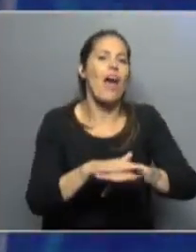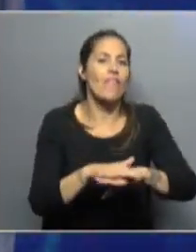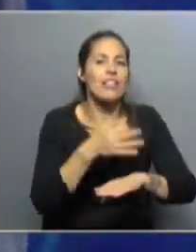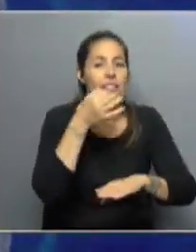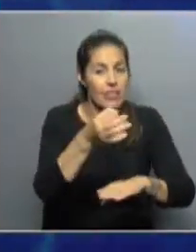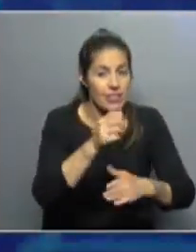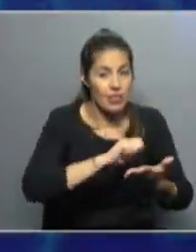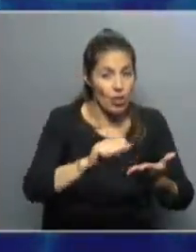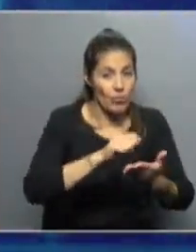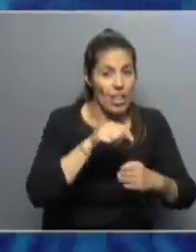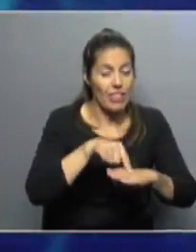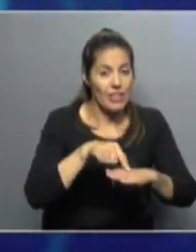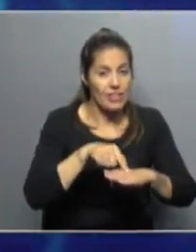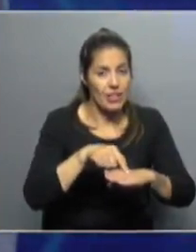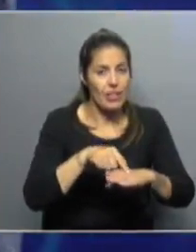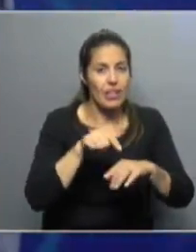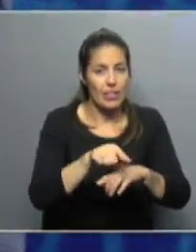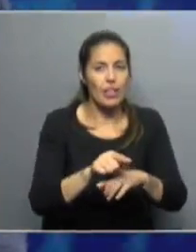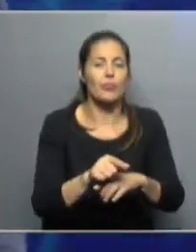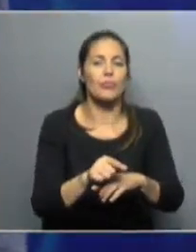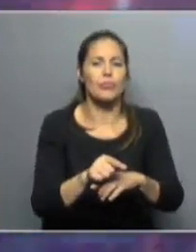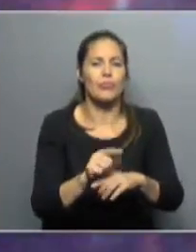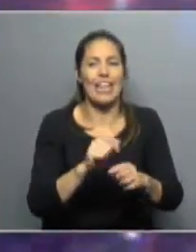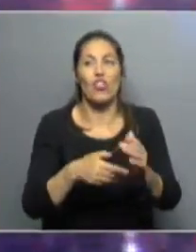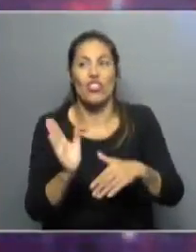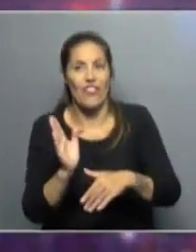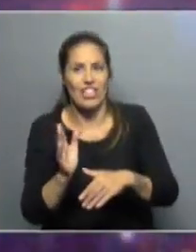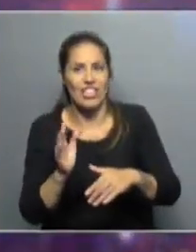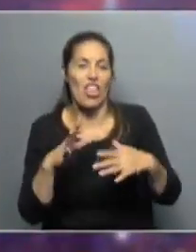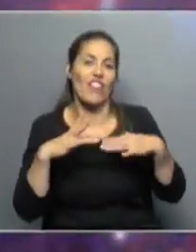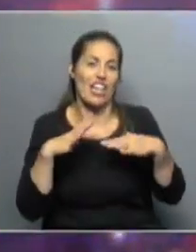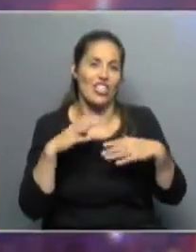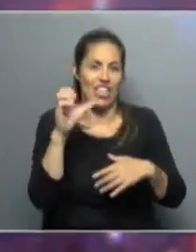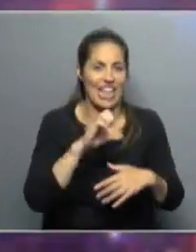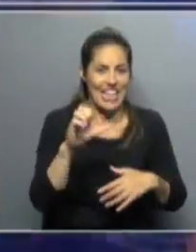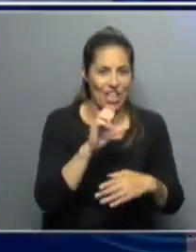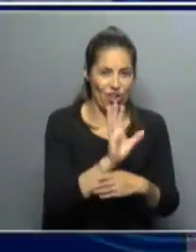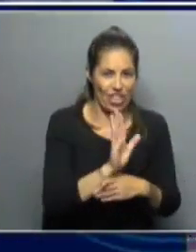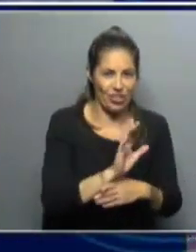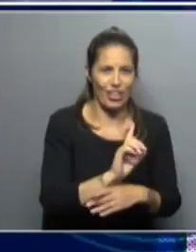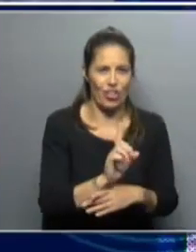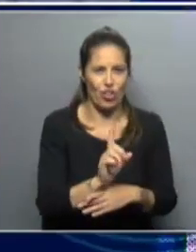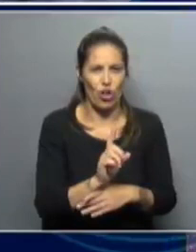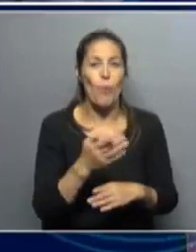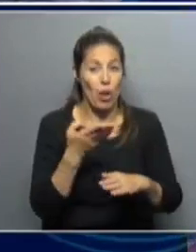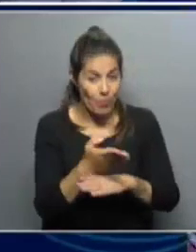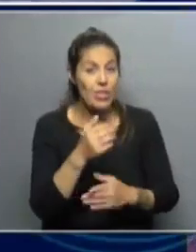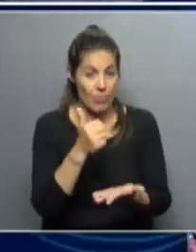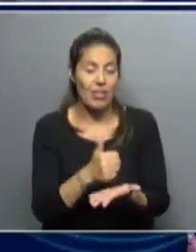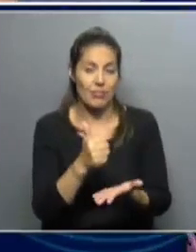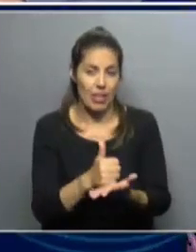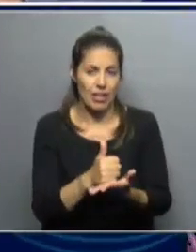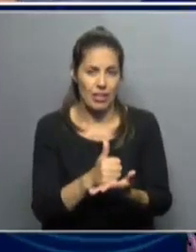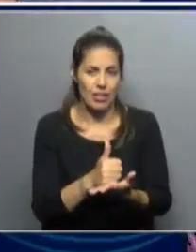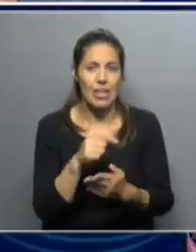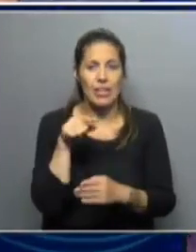tienen que estar en que el festival. Eso lo pidió Suba. Para que no se vayan de licencia en enero los actores. No, pero es que se piden para estar. El caso